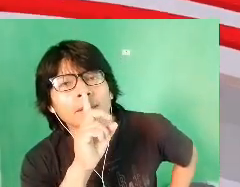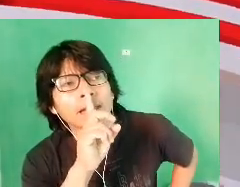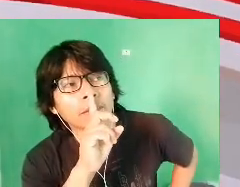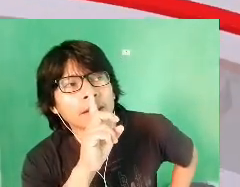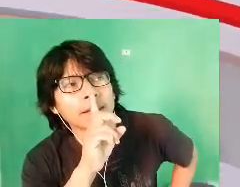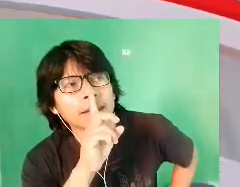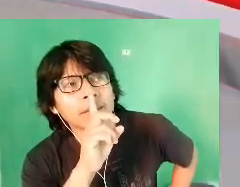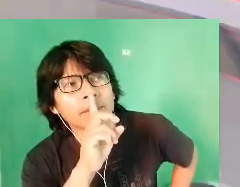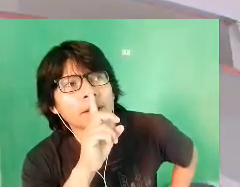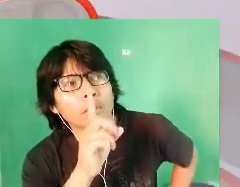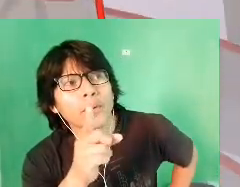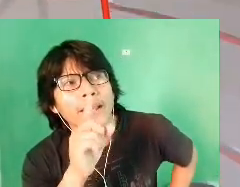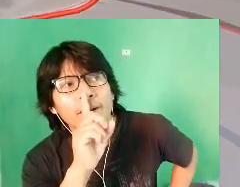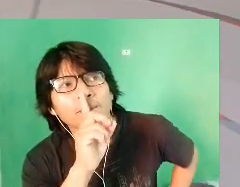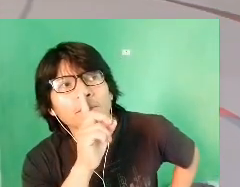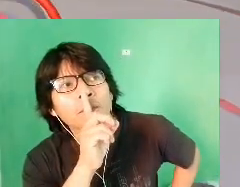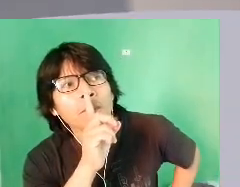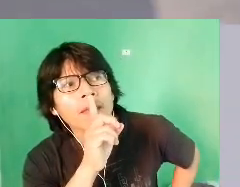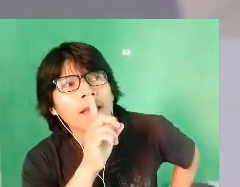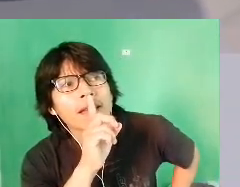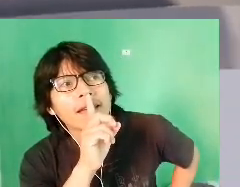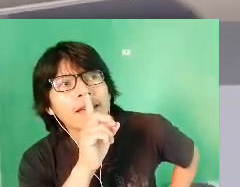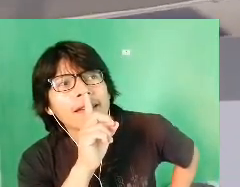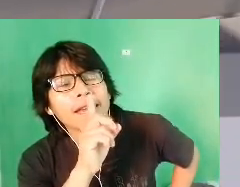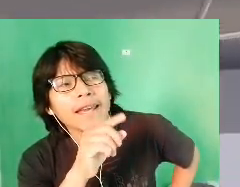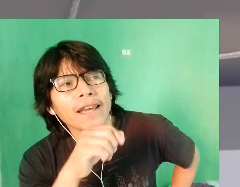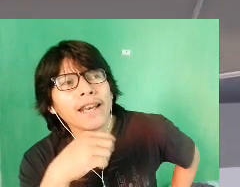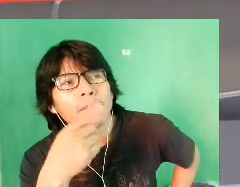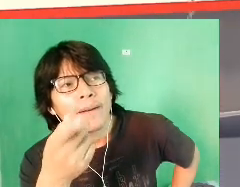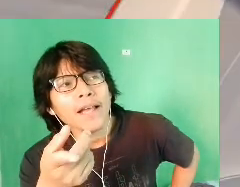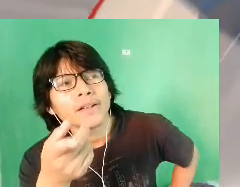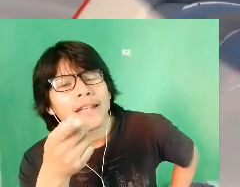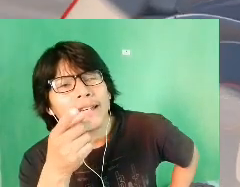López San Martín, se me olvidaba.